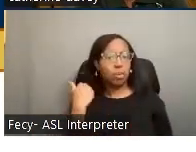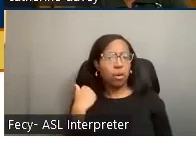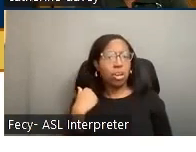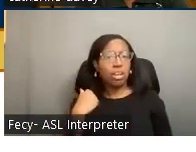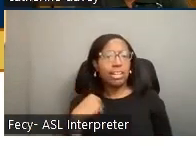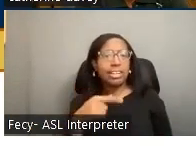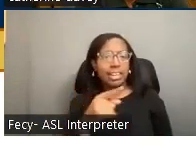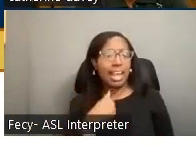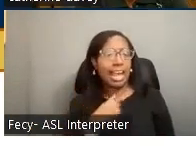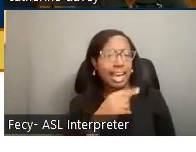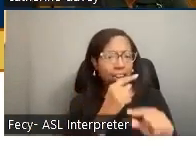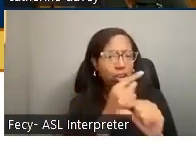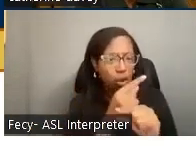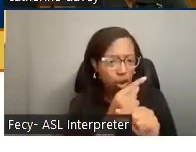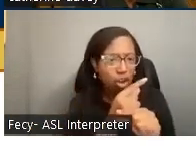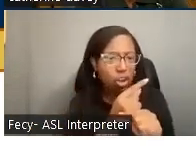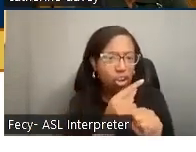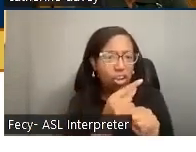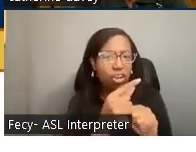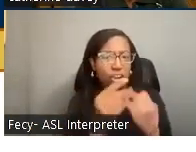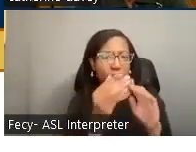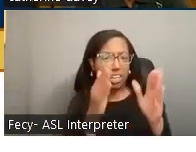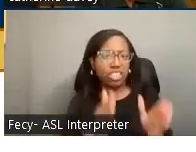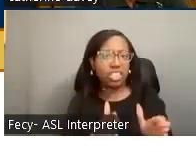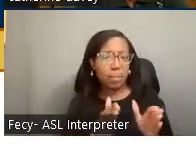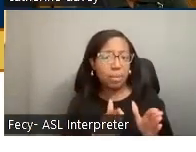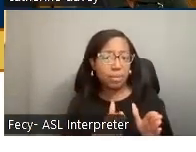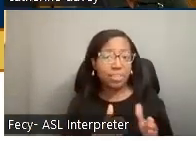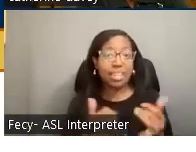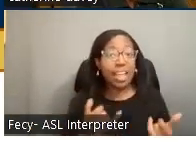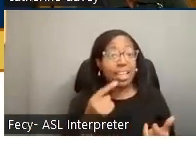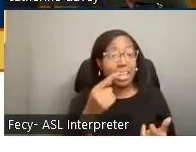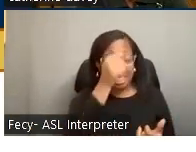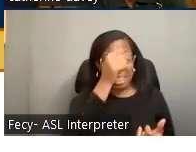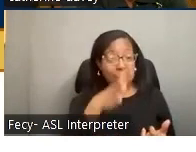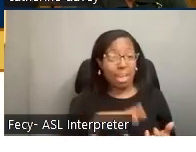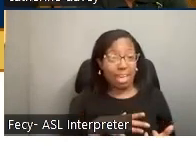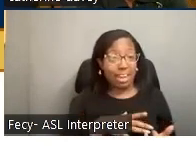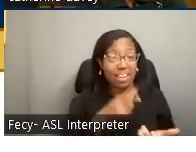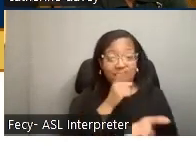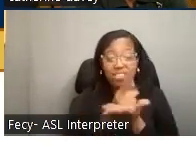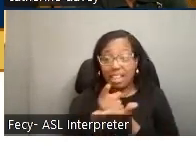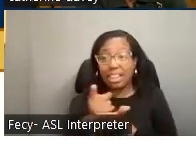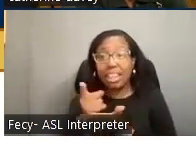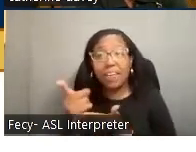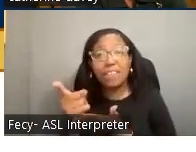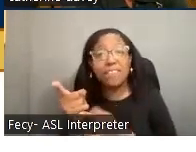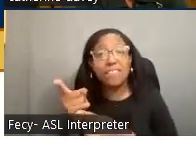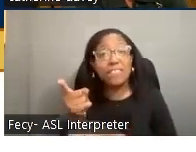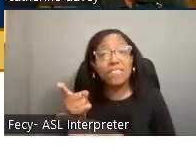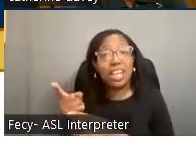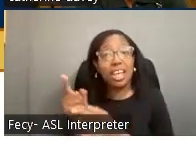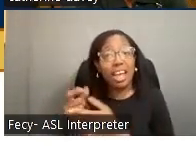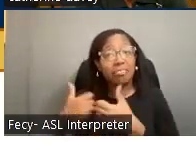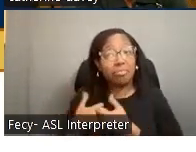joven a quien le quitaron todos sus derechos, pero él se había enamorado y la familia la amaba a ella y fue una excelente